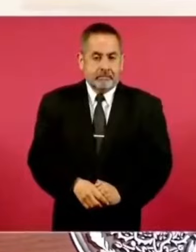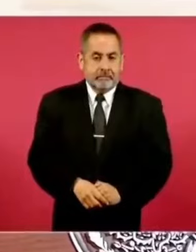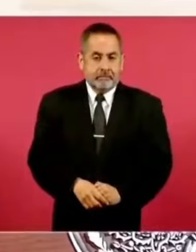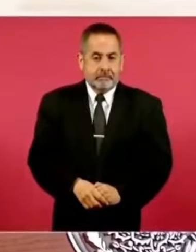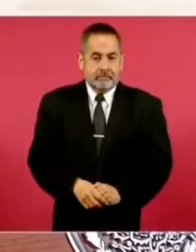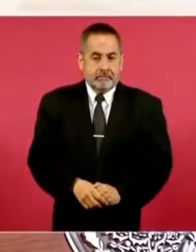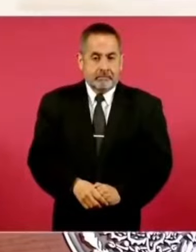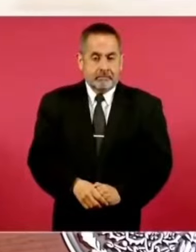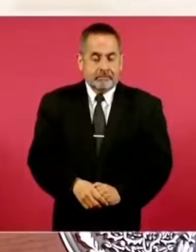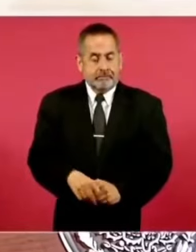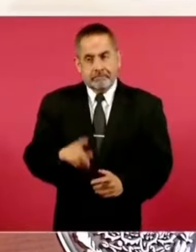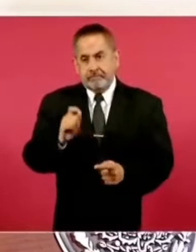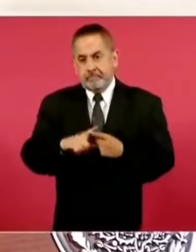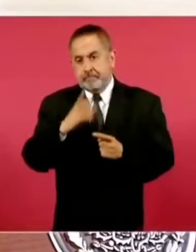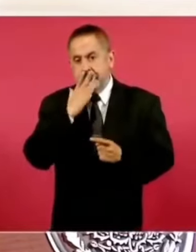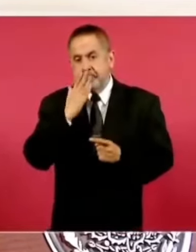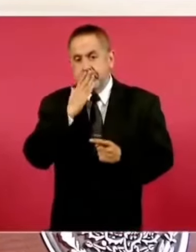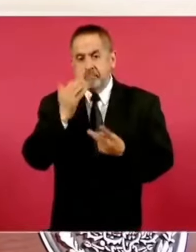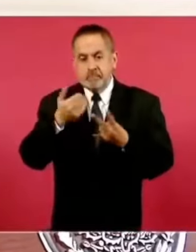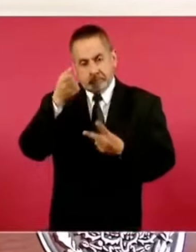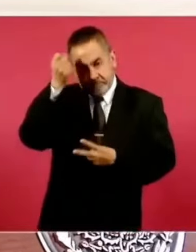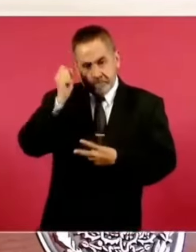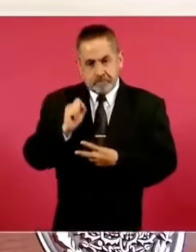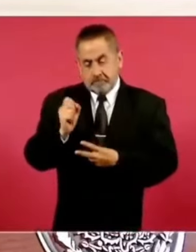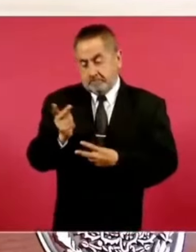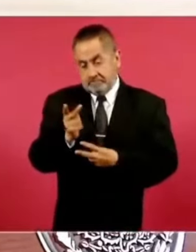Pues es Sonora y Sinaloa. Así es.